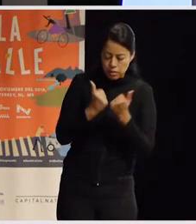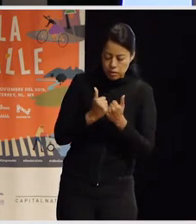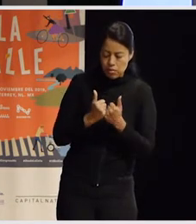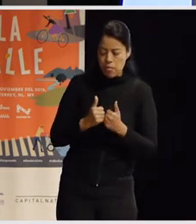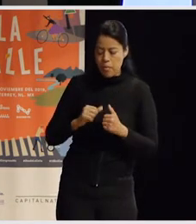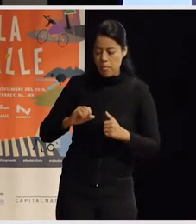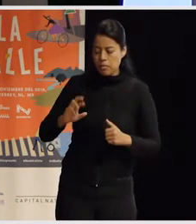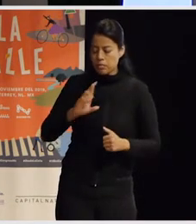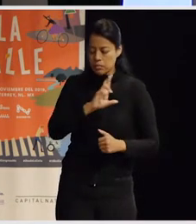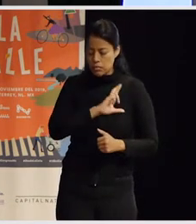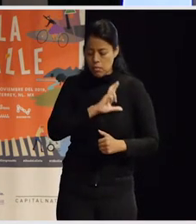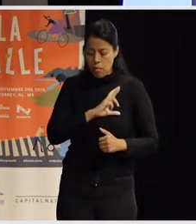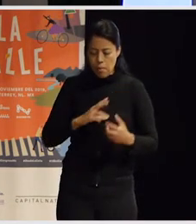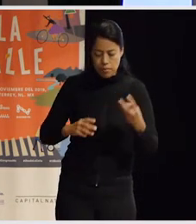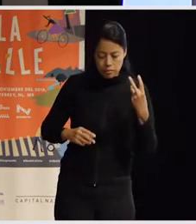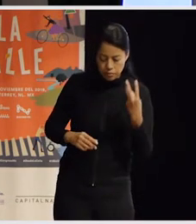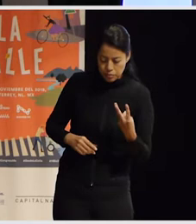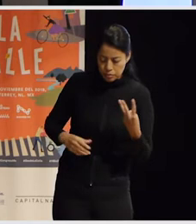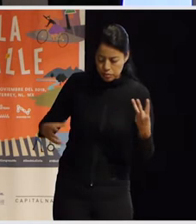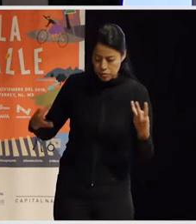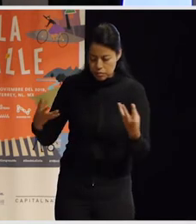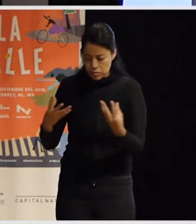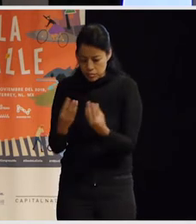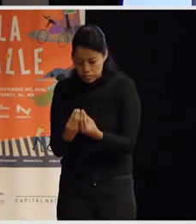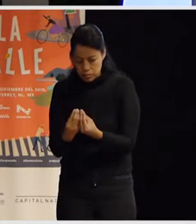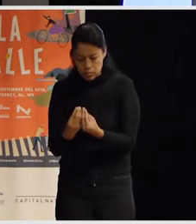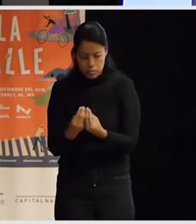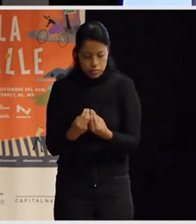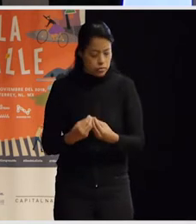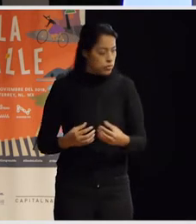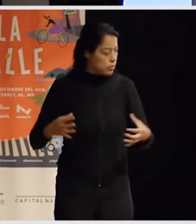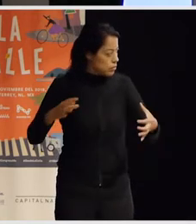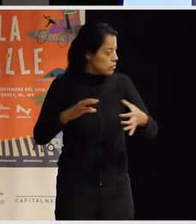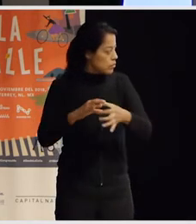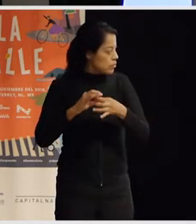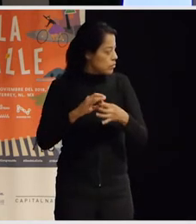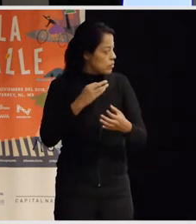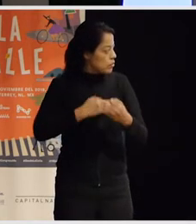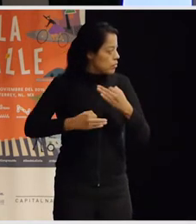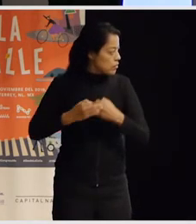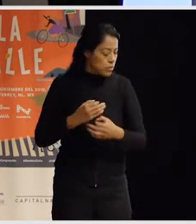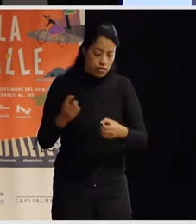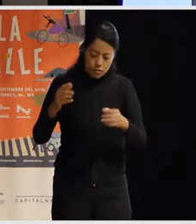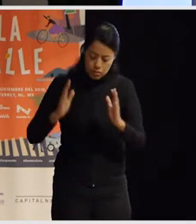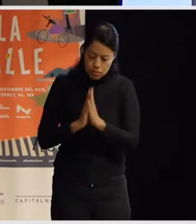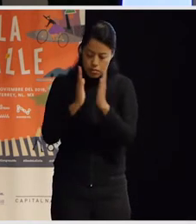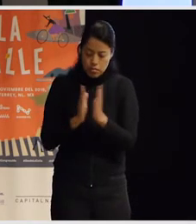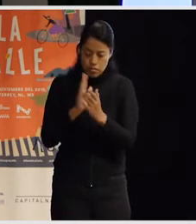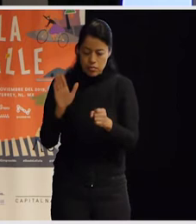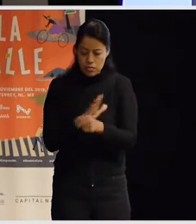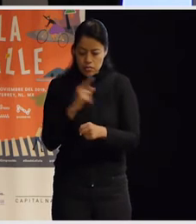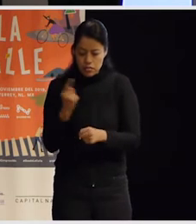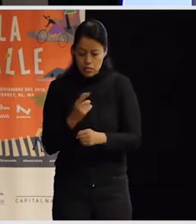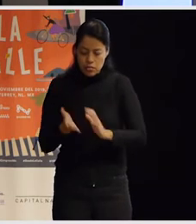demi a la iniciativa privada es decir que todo nuestro proceso fue multi actor e intersectorial para que todos estuvieran involucrados porque obviamente va a